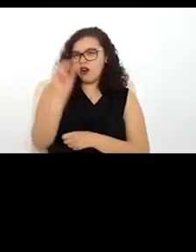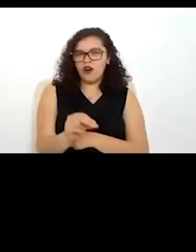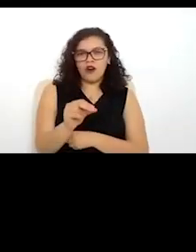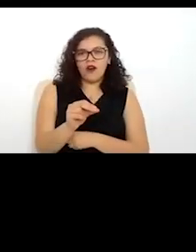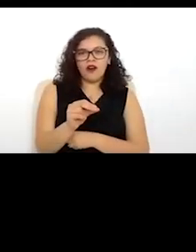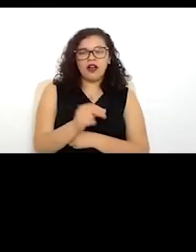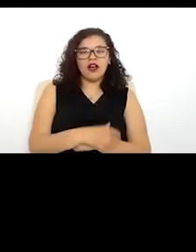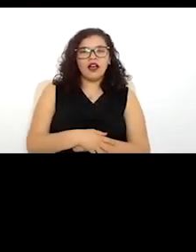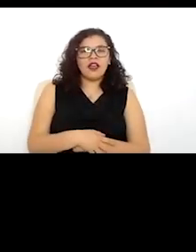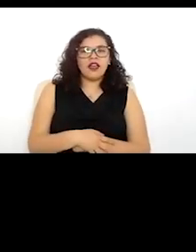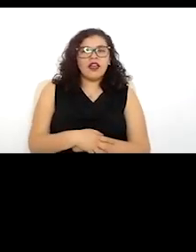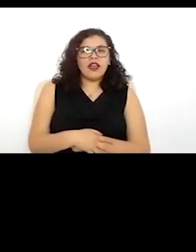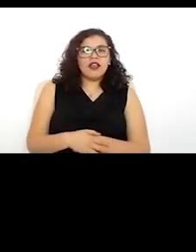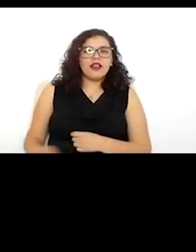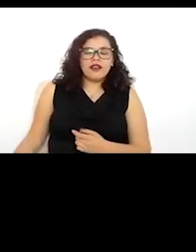no